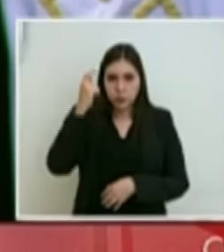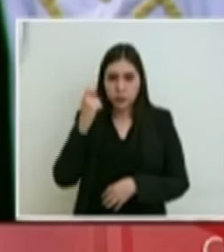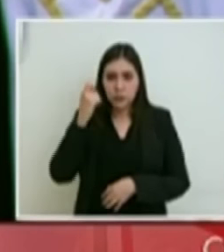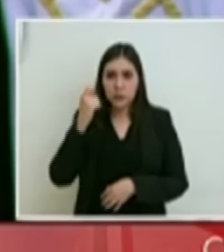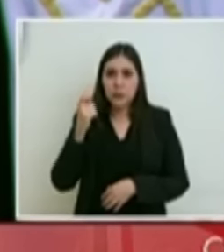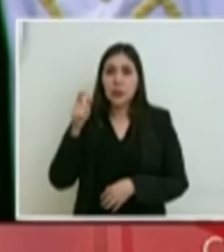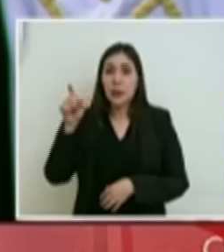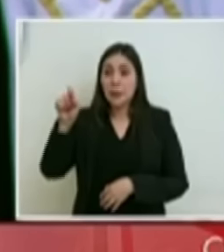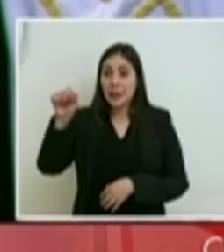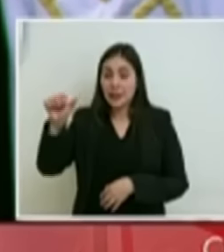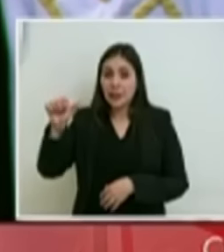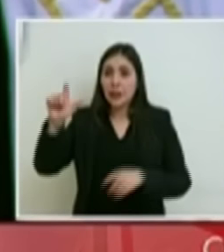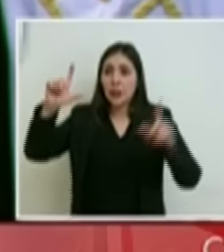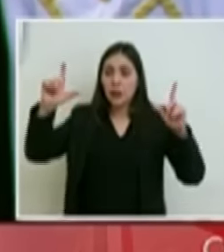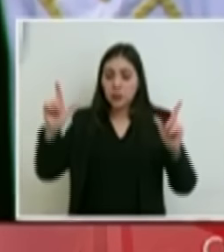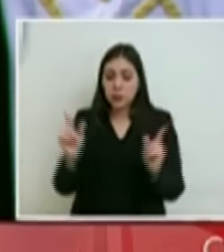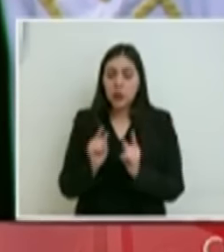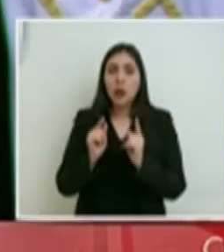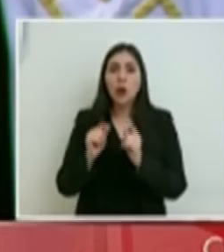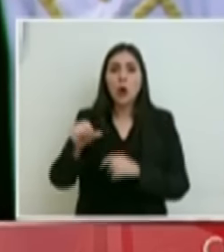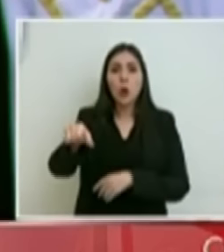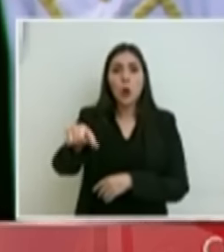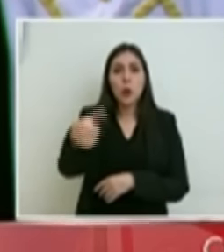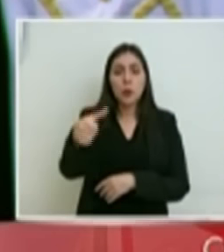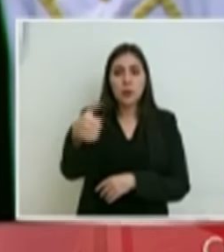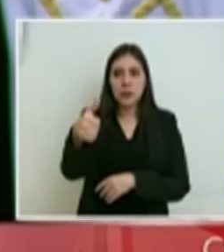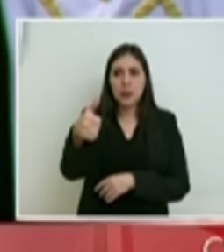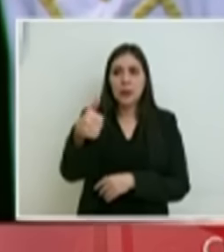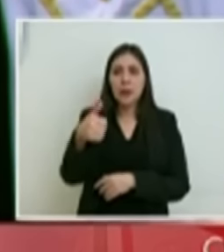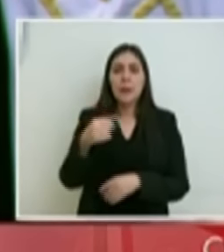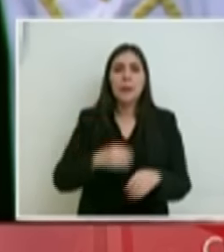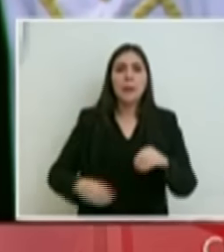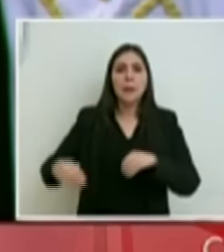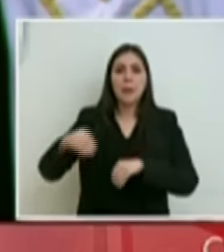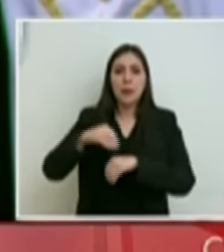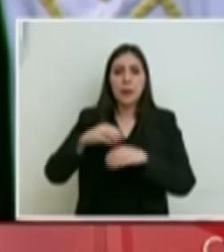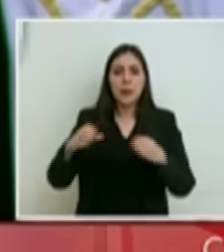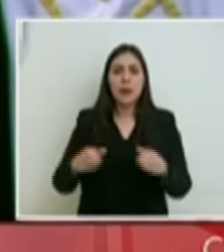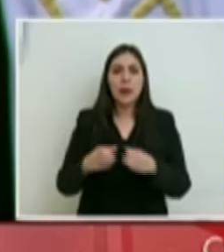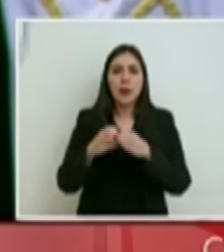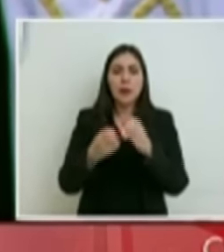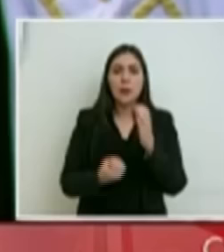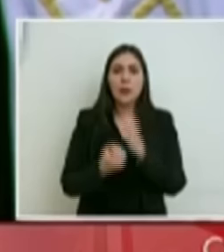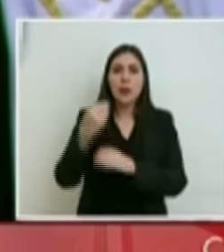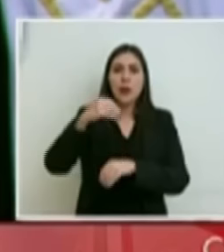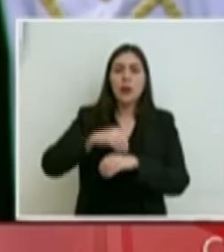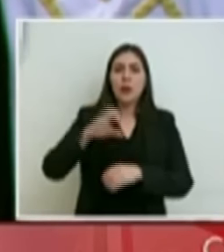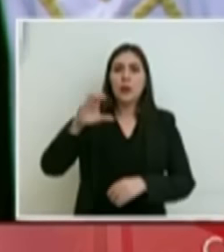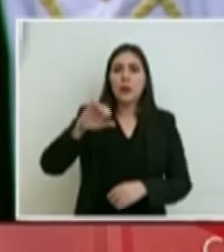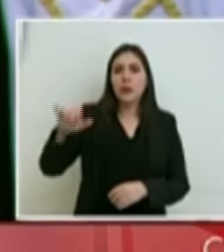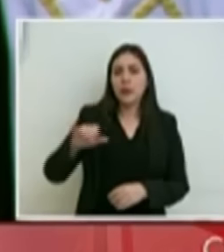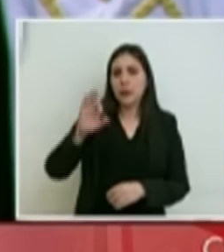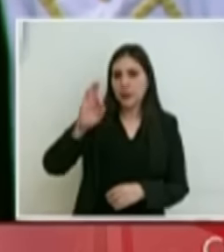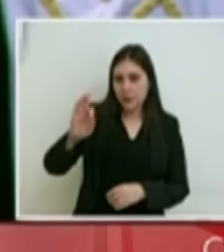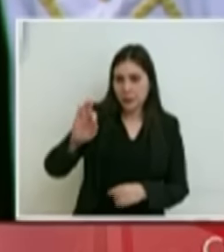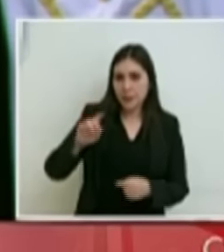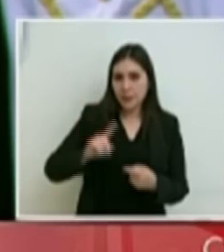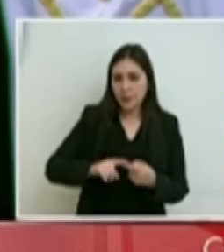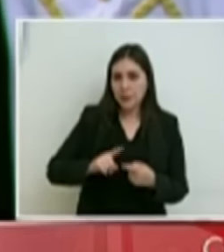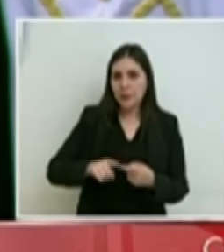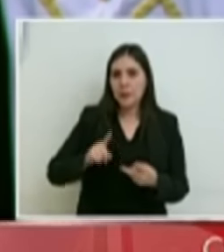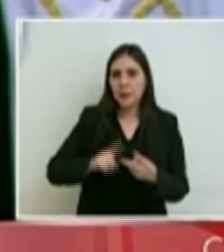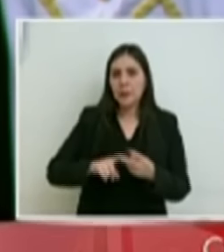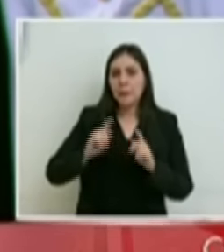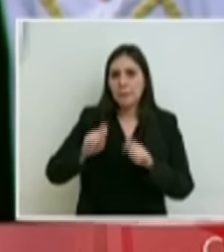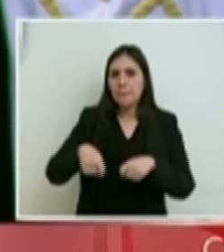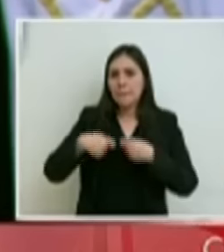11 el número de ministros. Se creó el Consejo de la Judicatura. Se dio vida a las